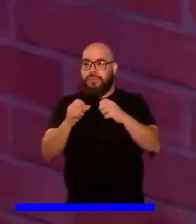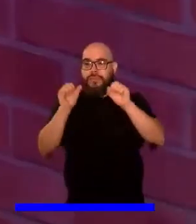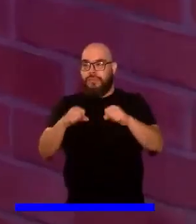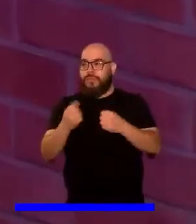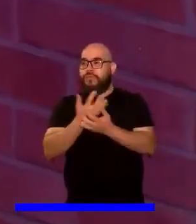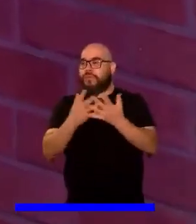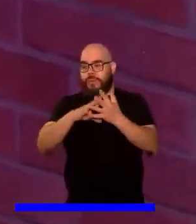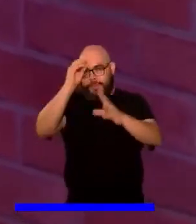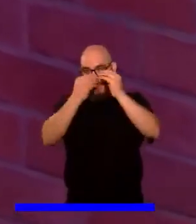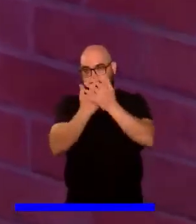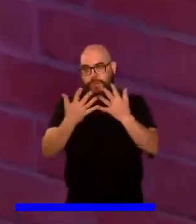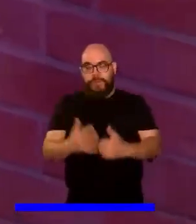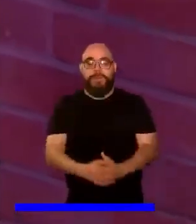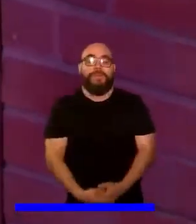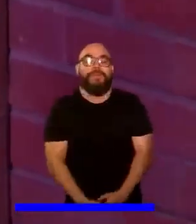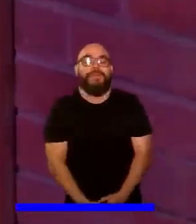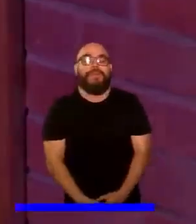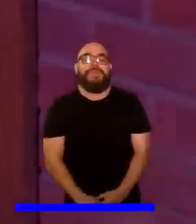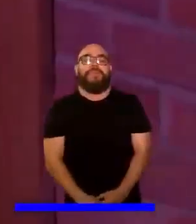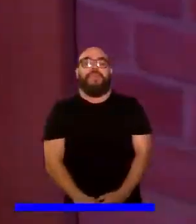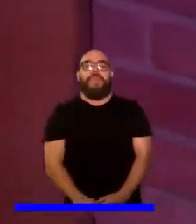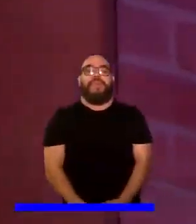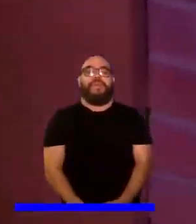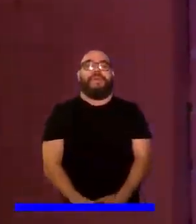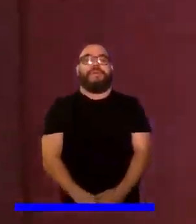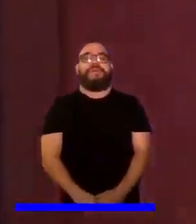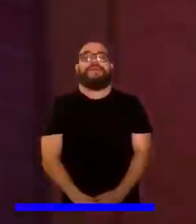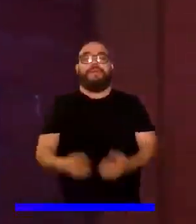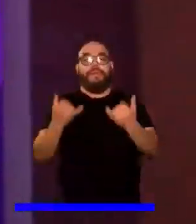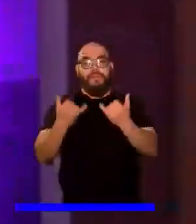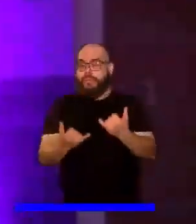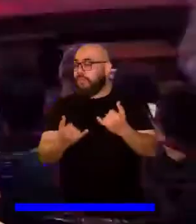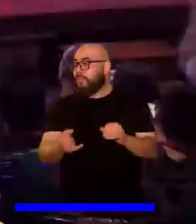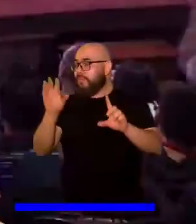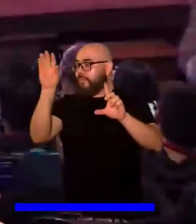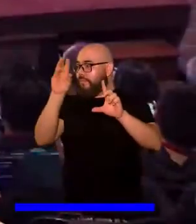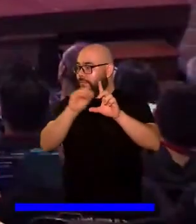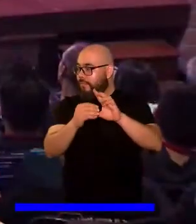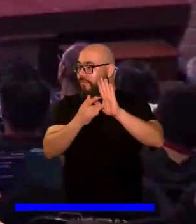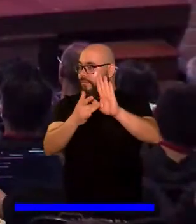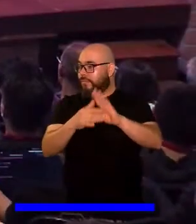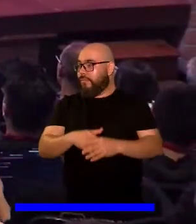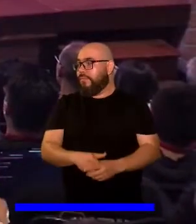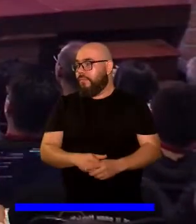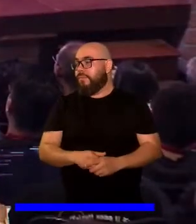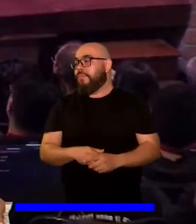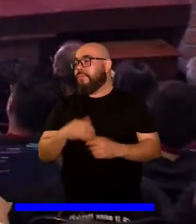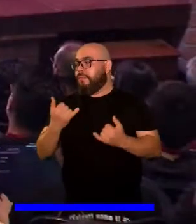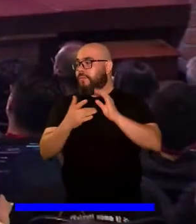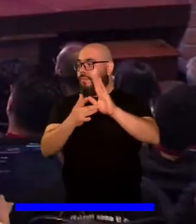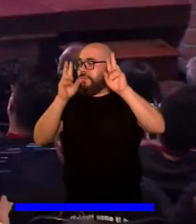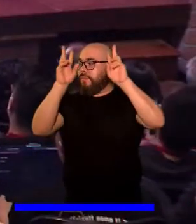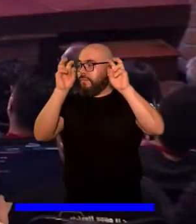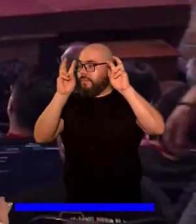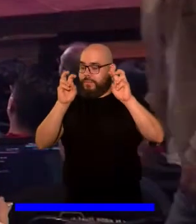posible. Listo, entonces ahora para hablar un poquito de la presentación, vamos a ver unos